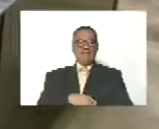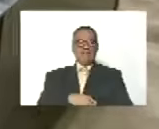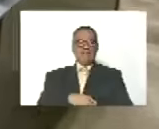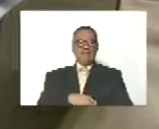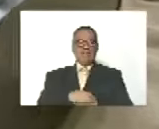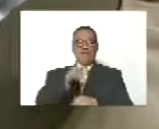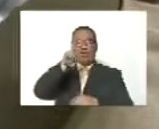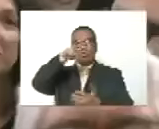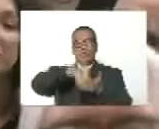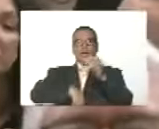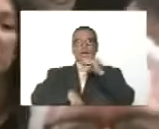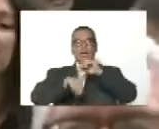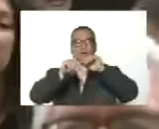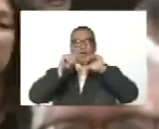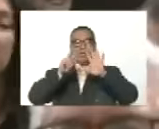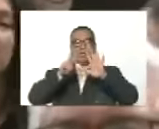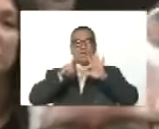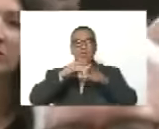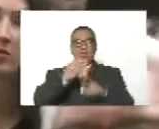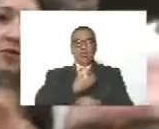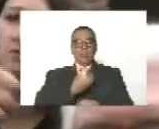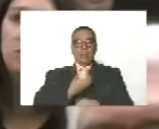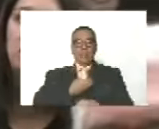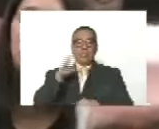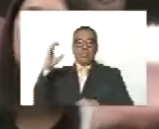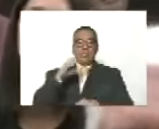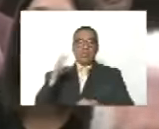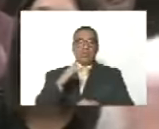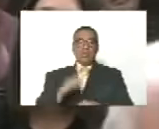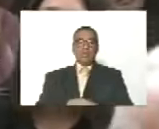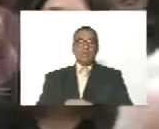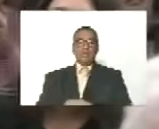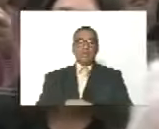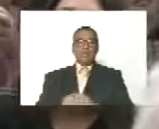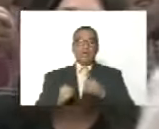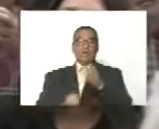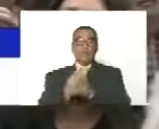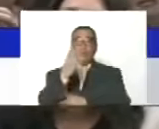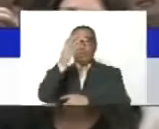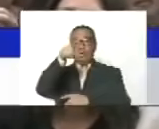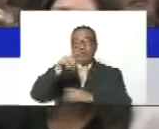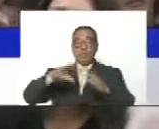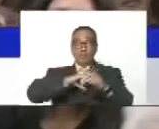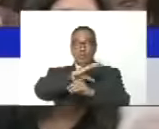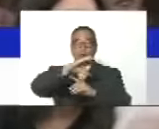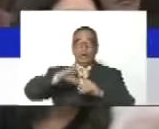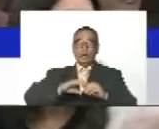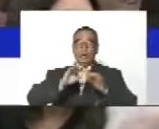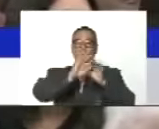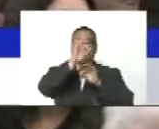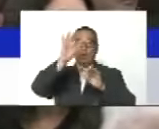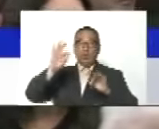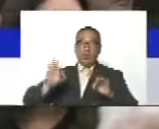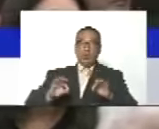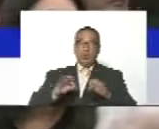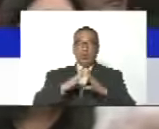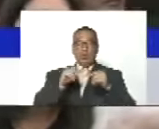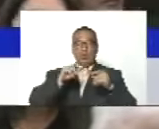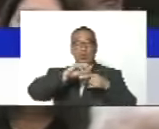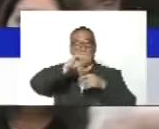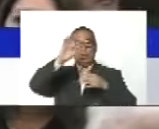En el 2007, la Alcaldía de Caracas, a través de la Fundación para la Cultura y el Arte y las